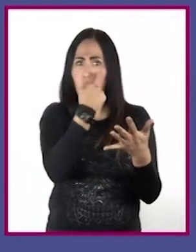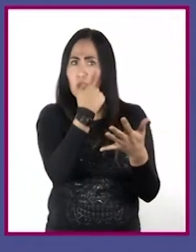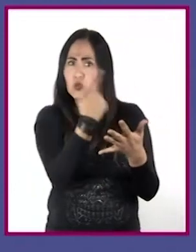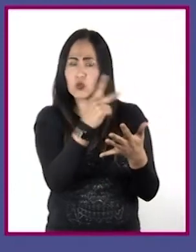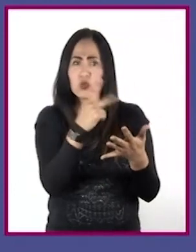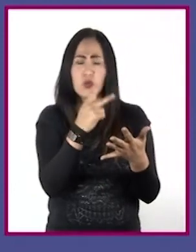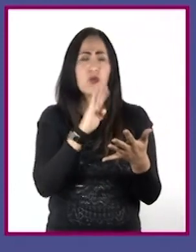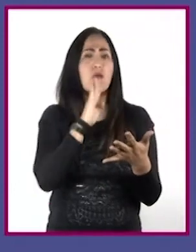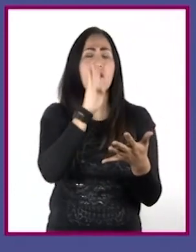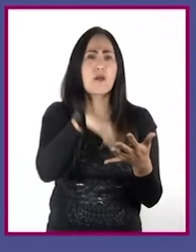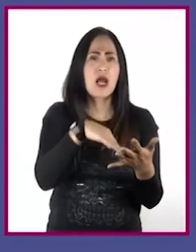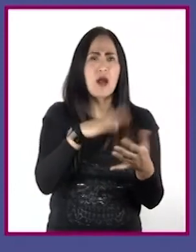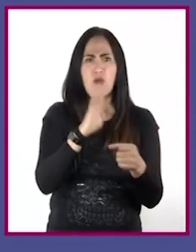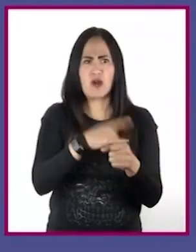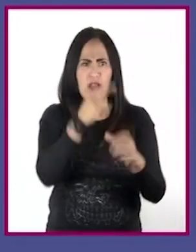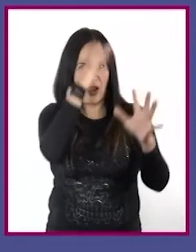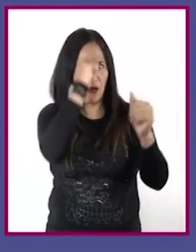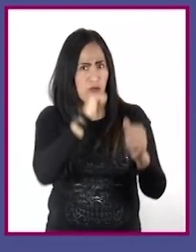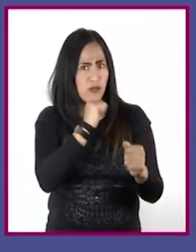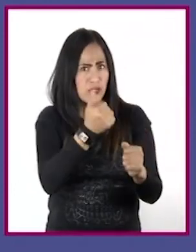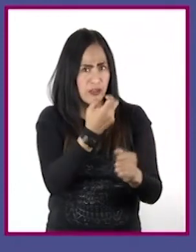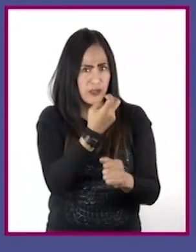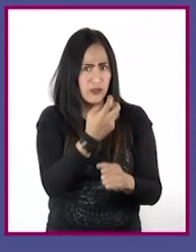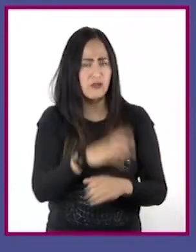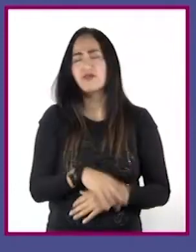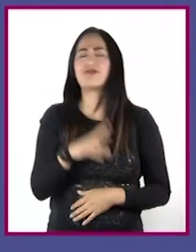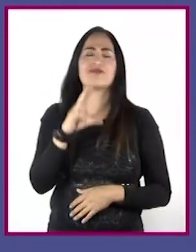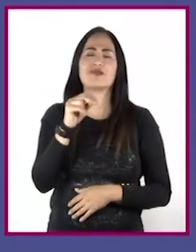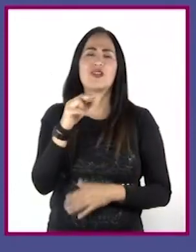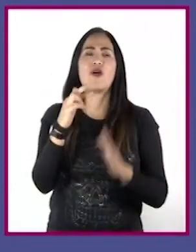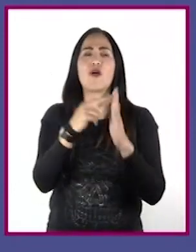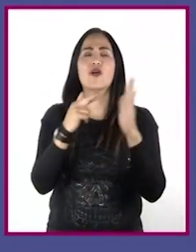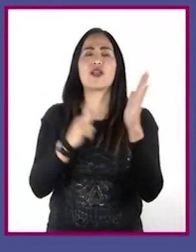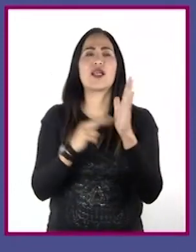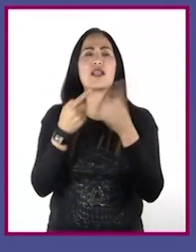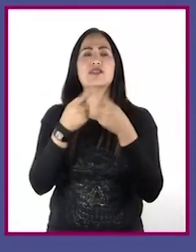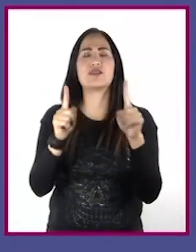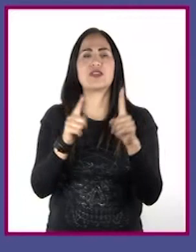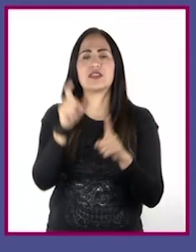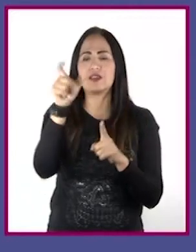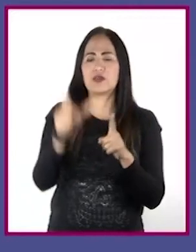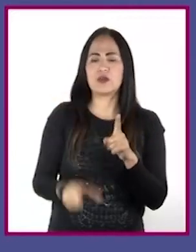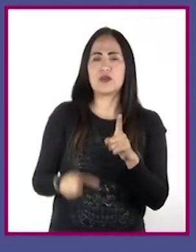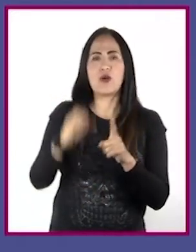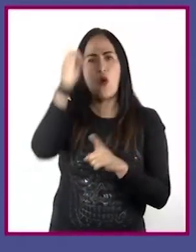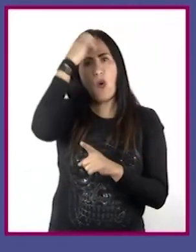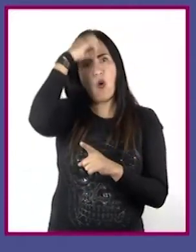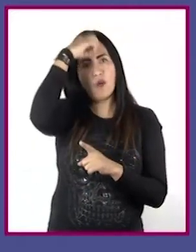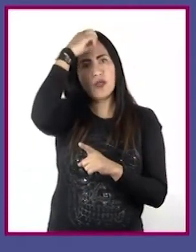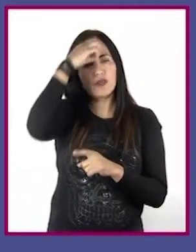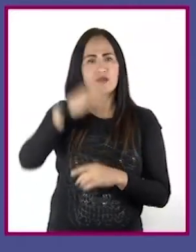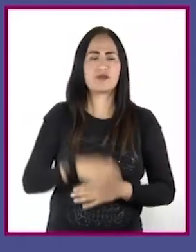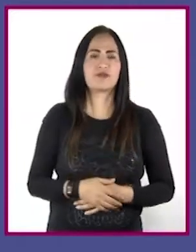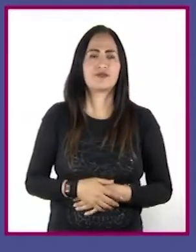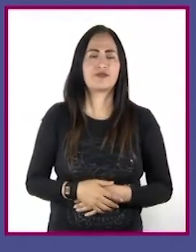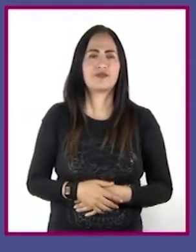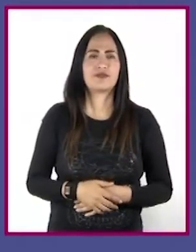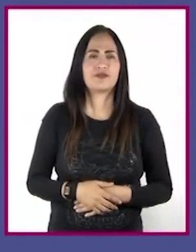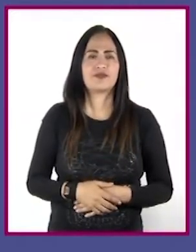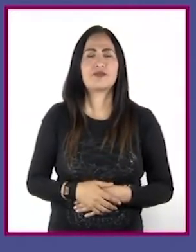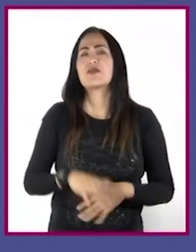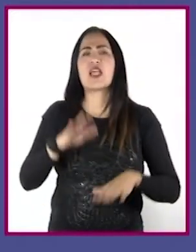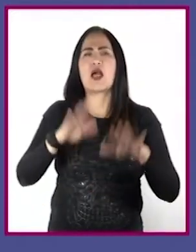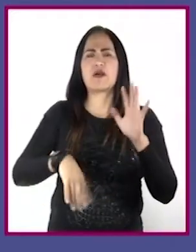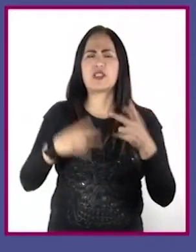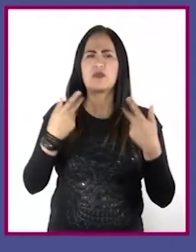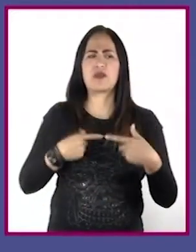simplemente porque se está en desacuerdo. Las reglas son distintas en la sección de opinión. Por eso, raras veces el defensor